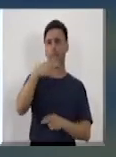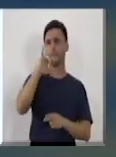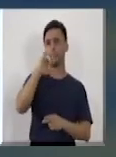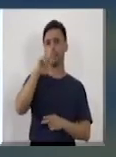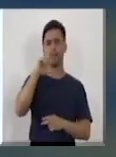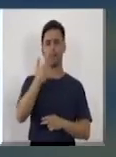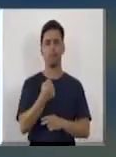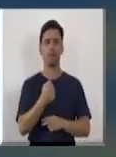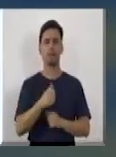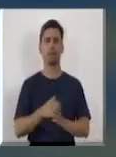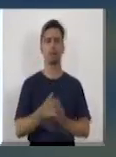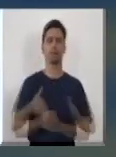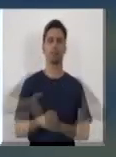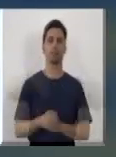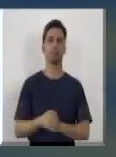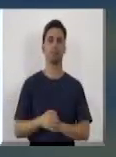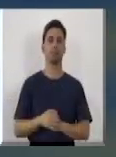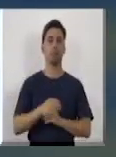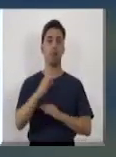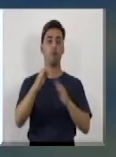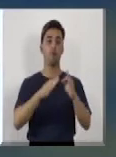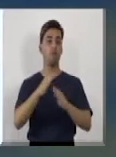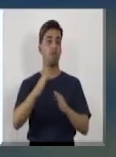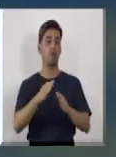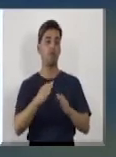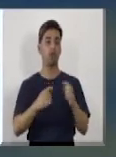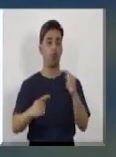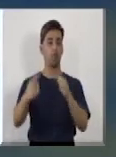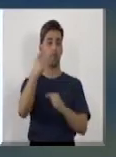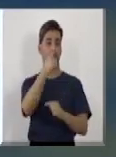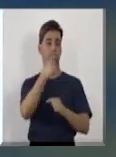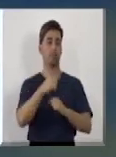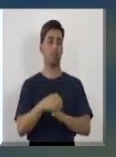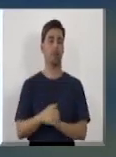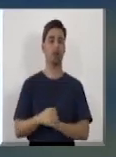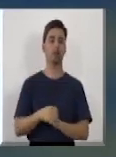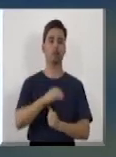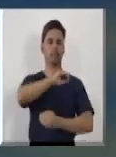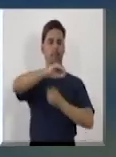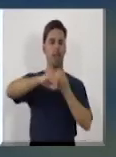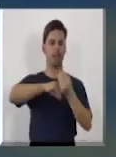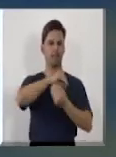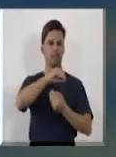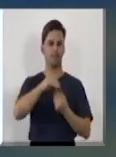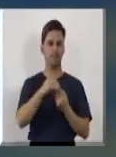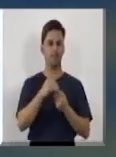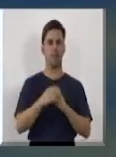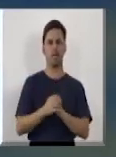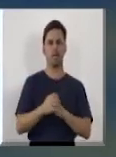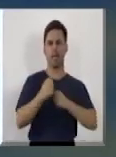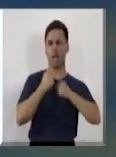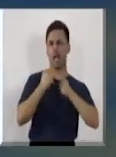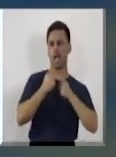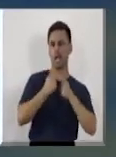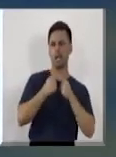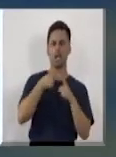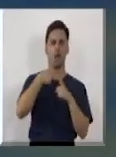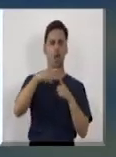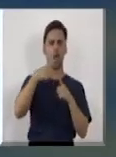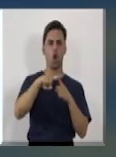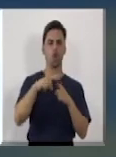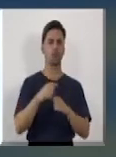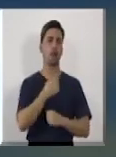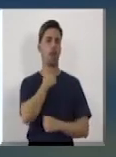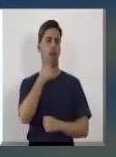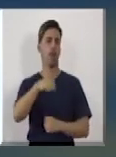centrales termoeléctricas, entre otros. La función principal es transformar un tipo de energía en otra, en química, en